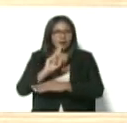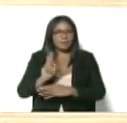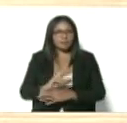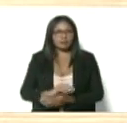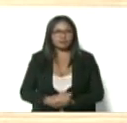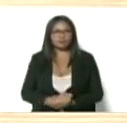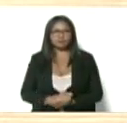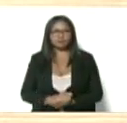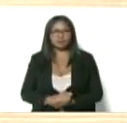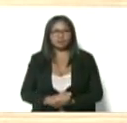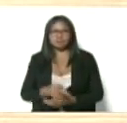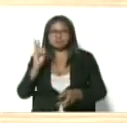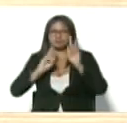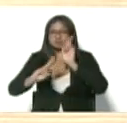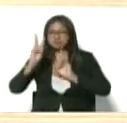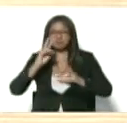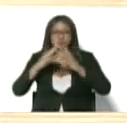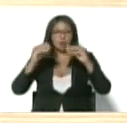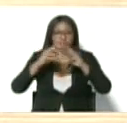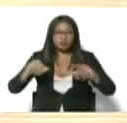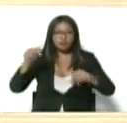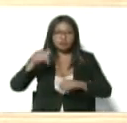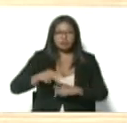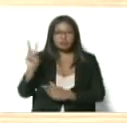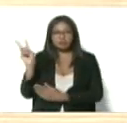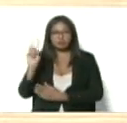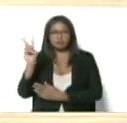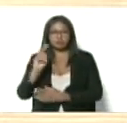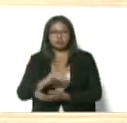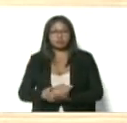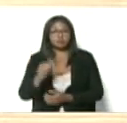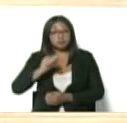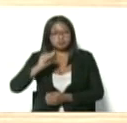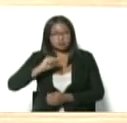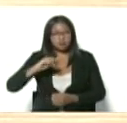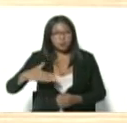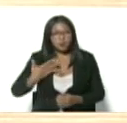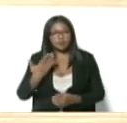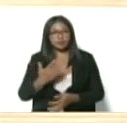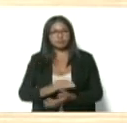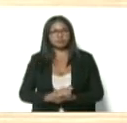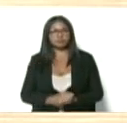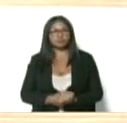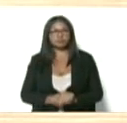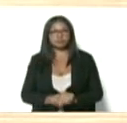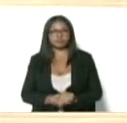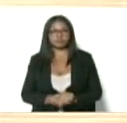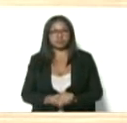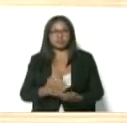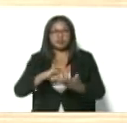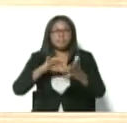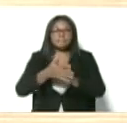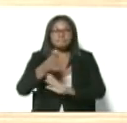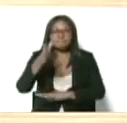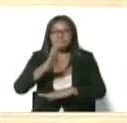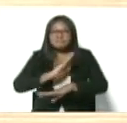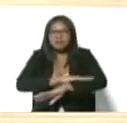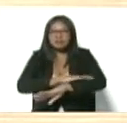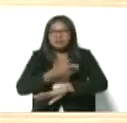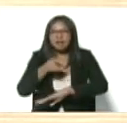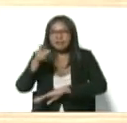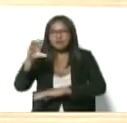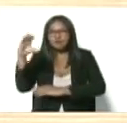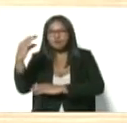para limpiar todo el territorio de venezuela si se puede pasa que en colombia tienen o abandonado